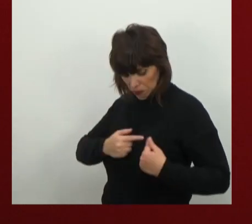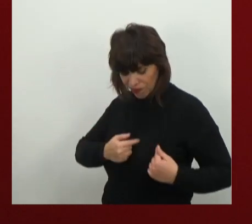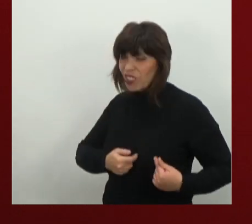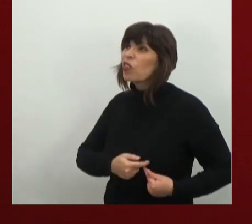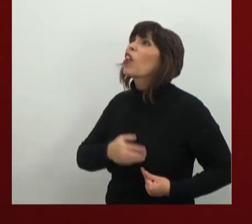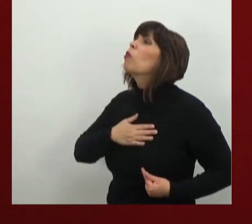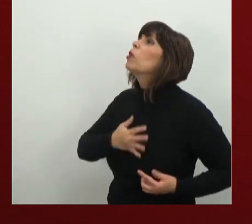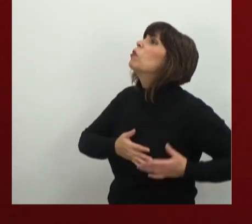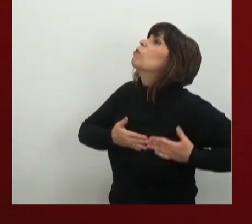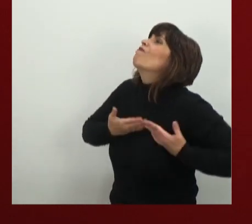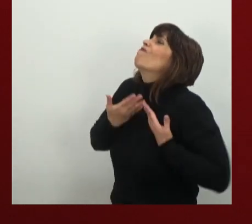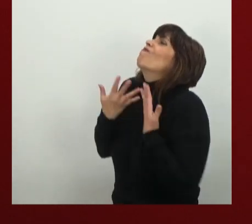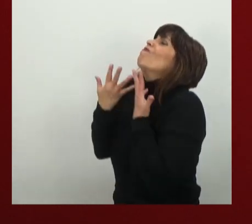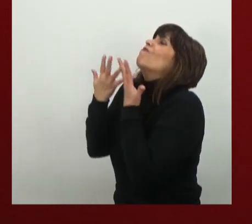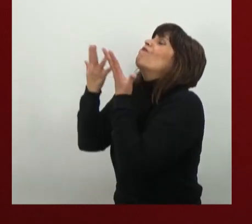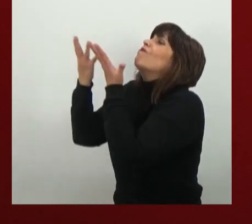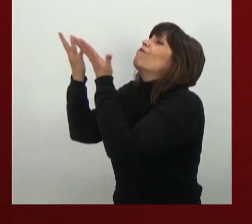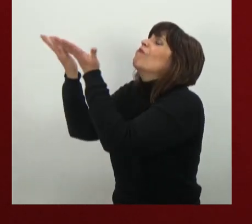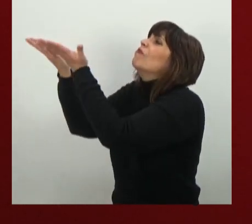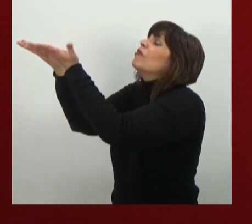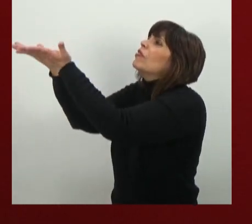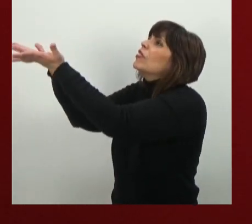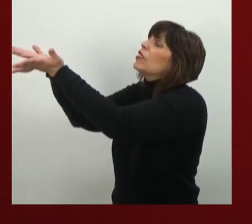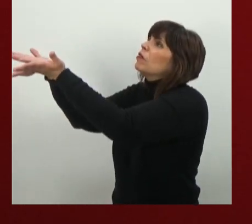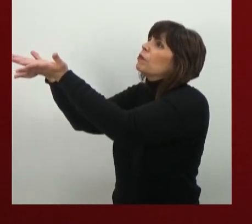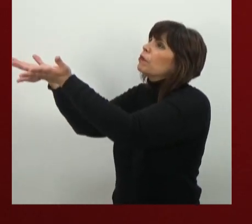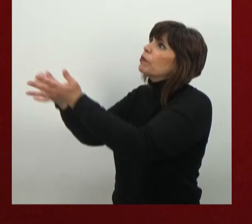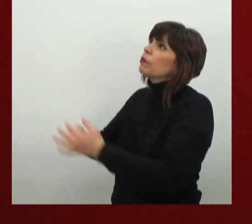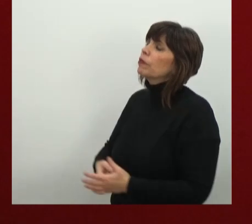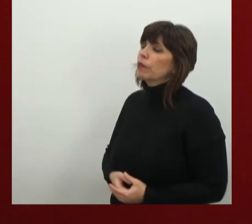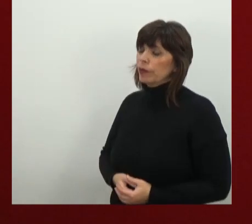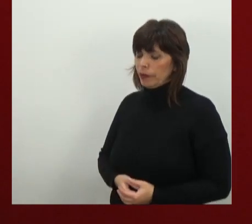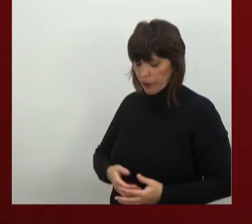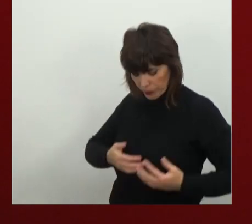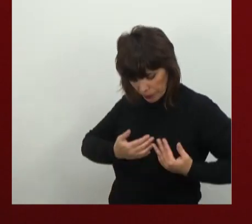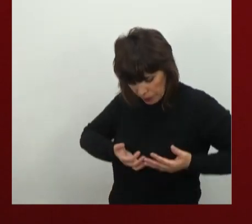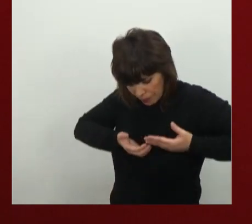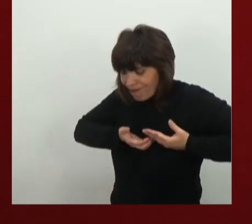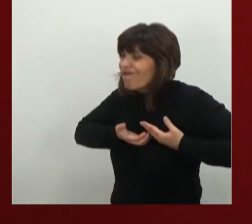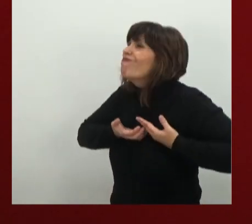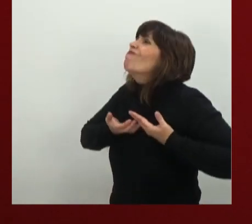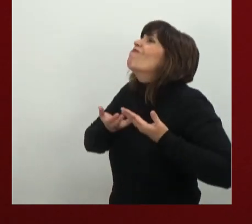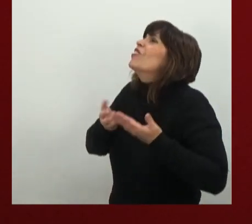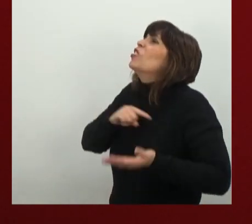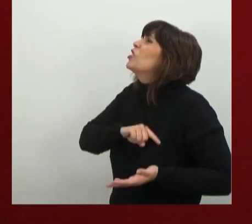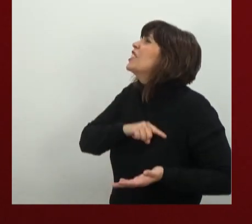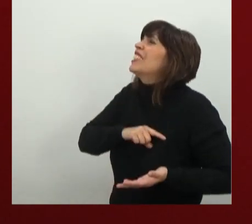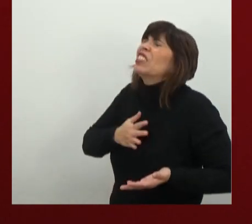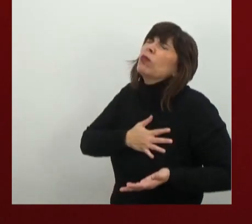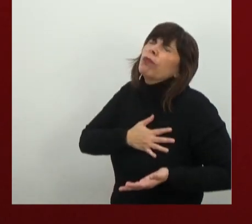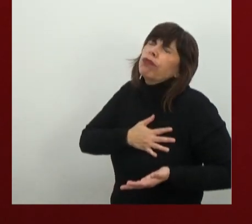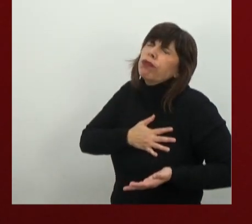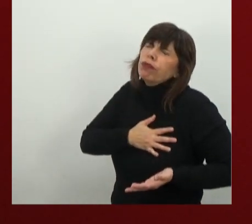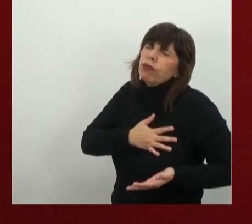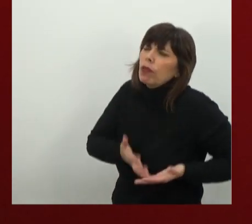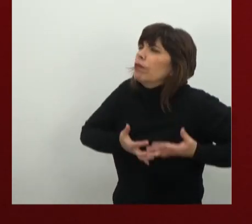de ti. Yo derramo mi corazón delante de ti, Señor. Hay que derramar